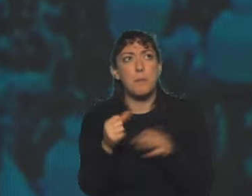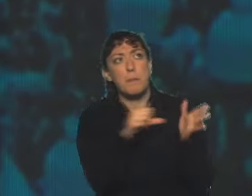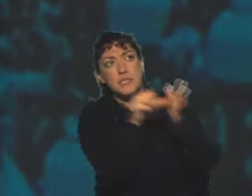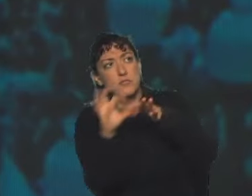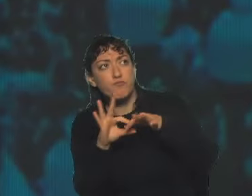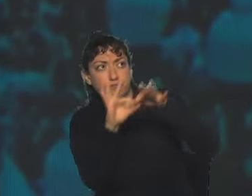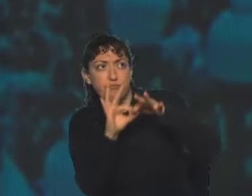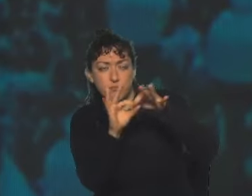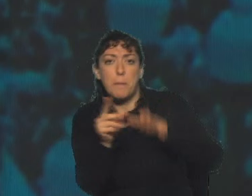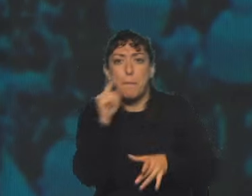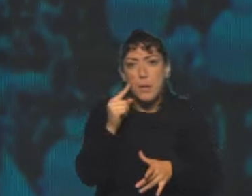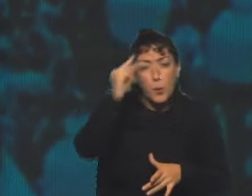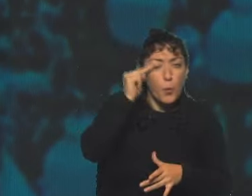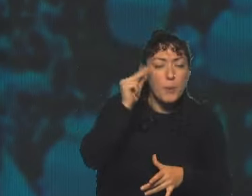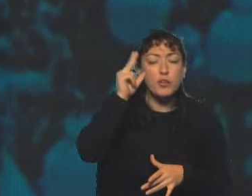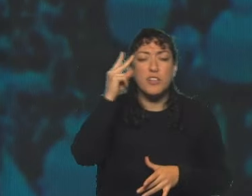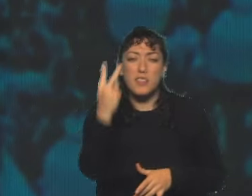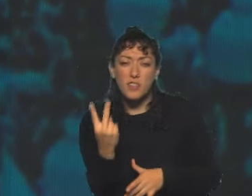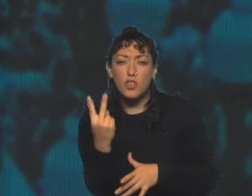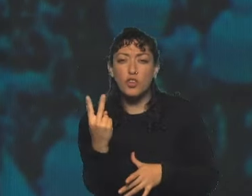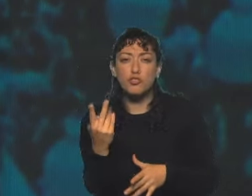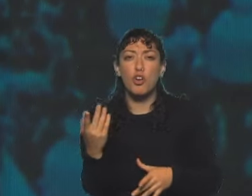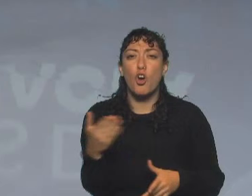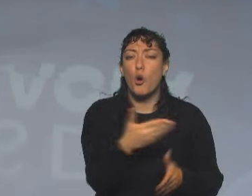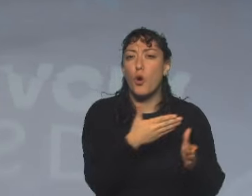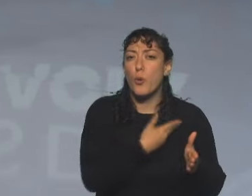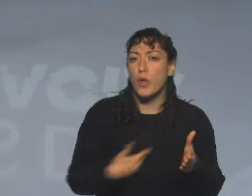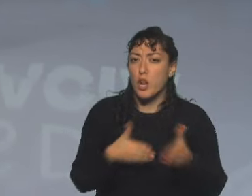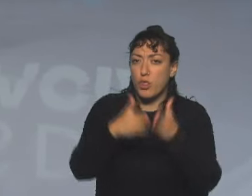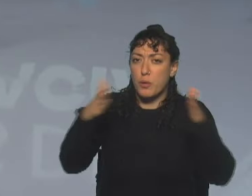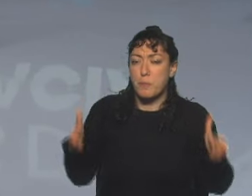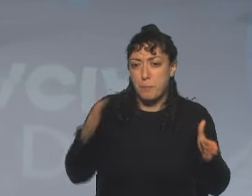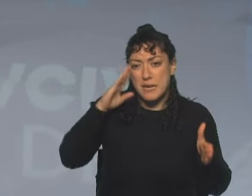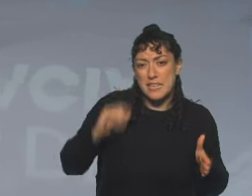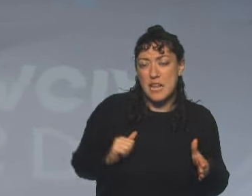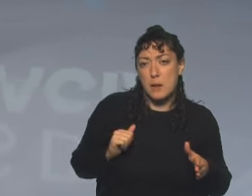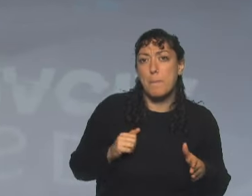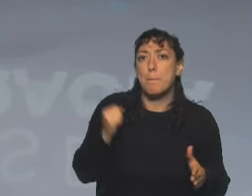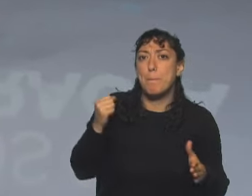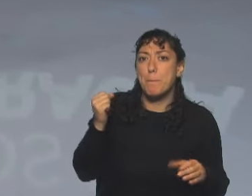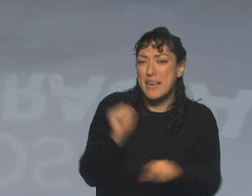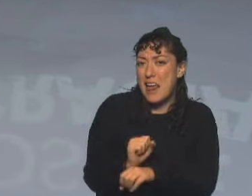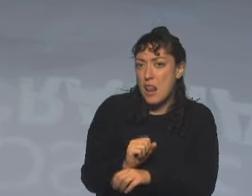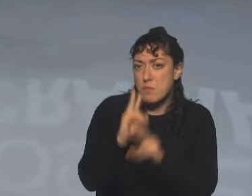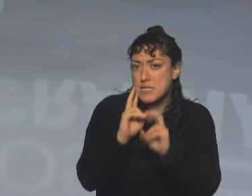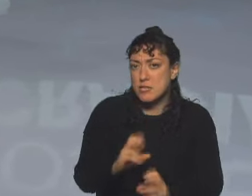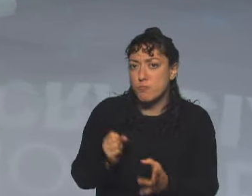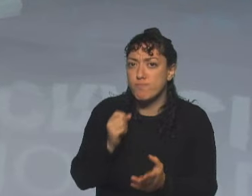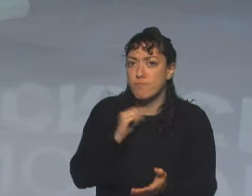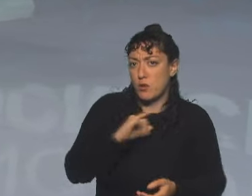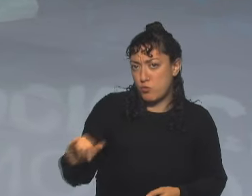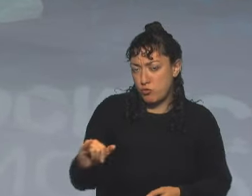en 1982, viendo la debacle del gobierno militar, inició una acción penal en la Justicia Federal para que se investigara la